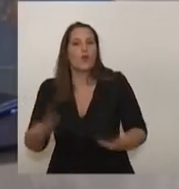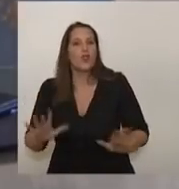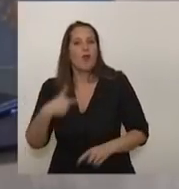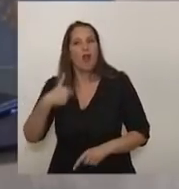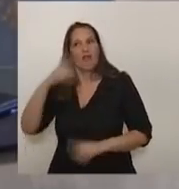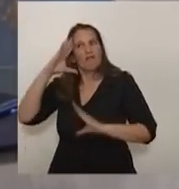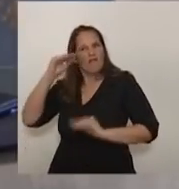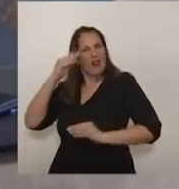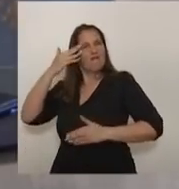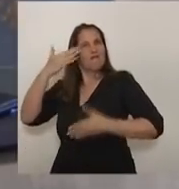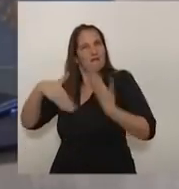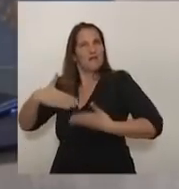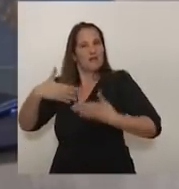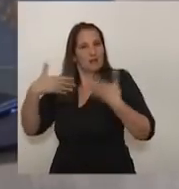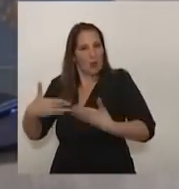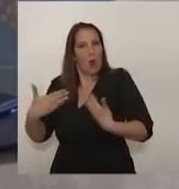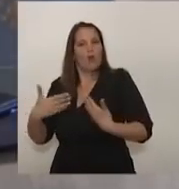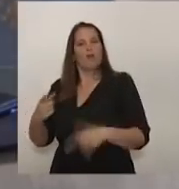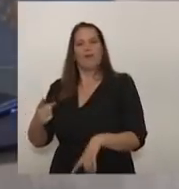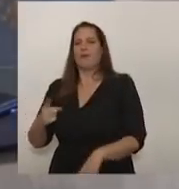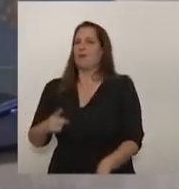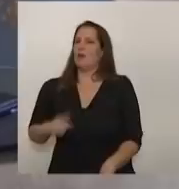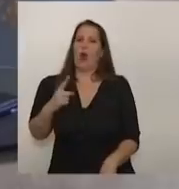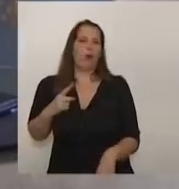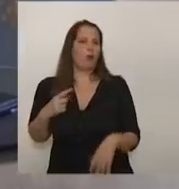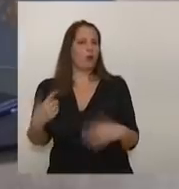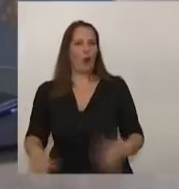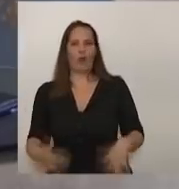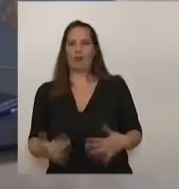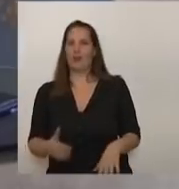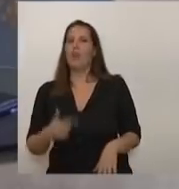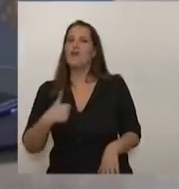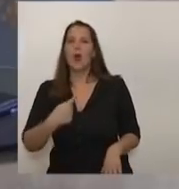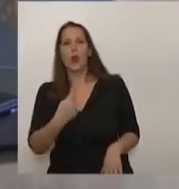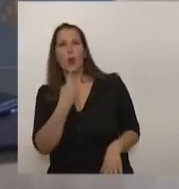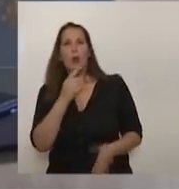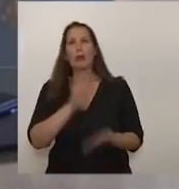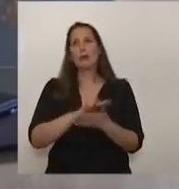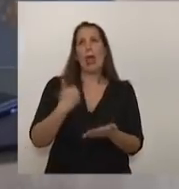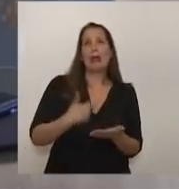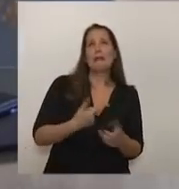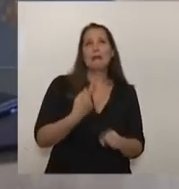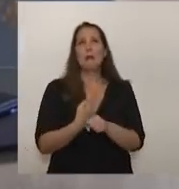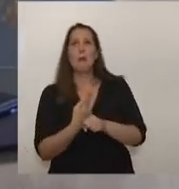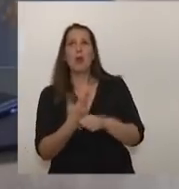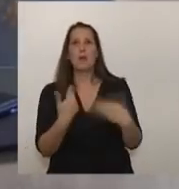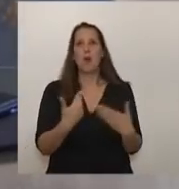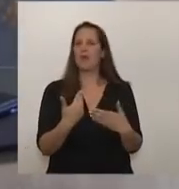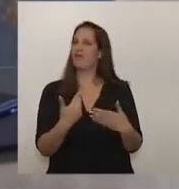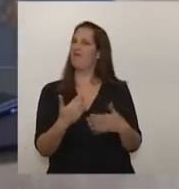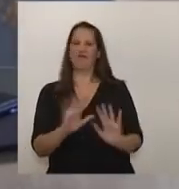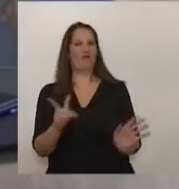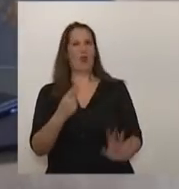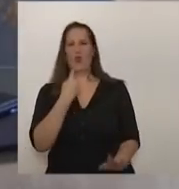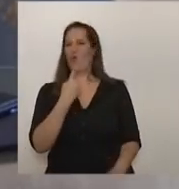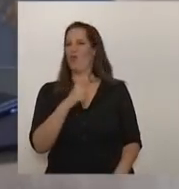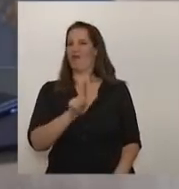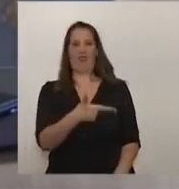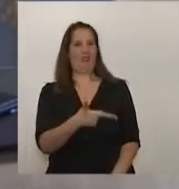profundamente orgulloso. Nunca tuve dudas de lo que este país podía y podrá. Los dirigentes